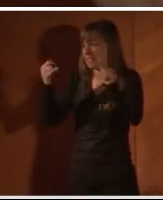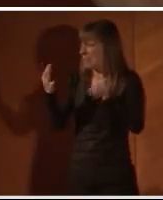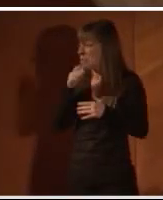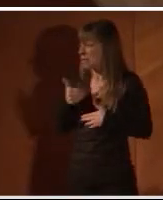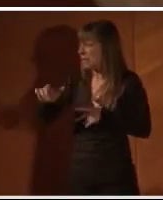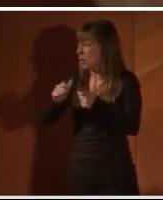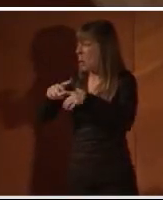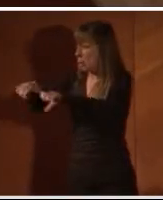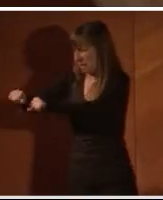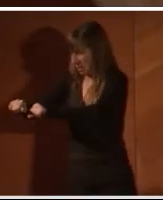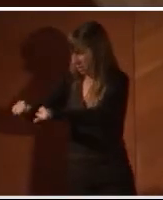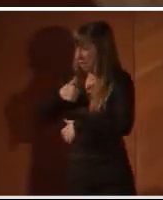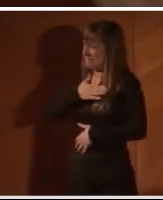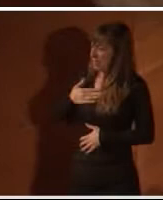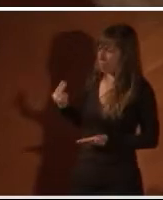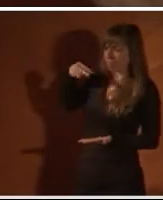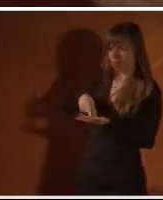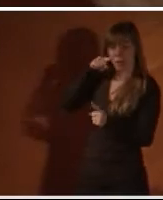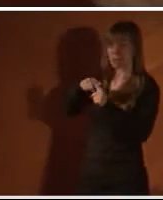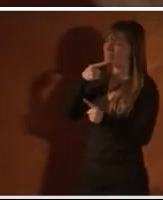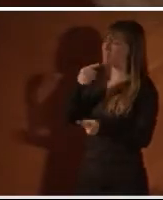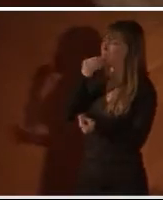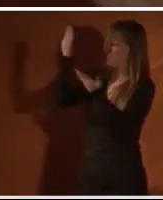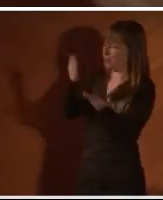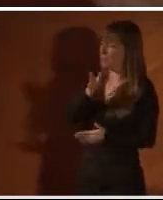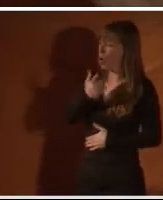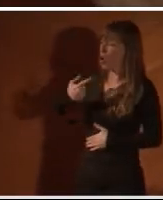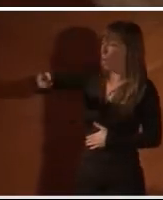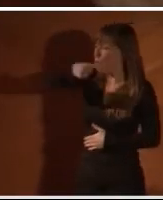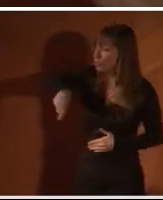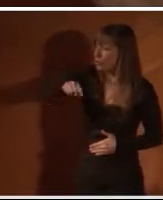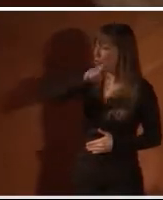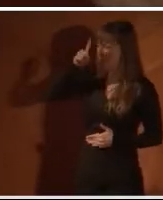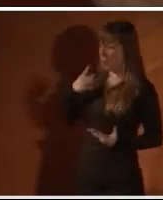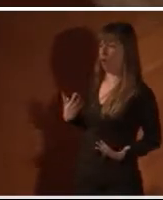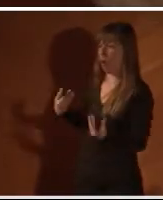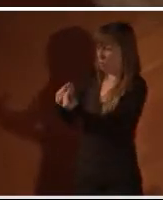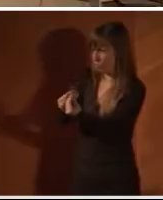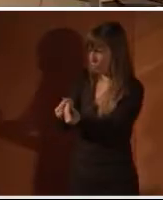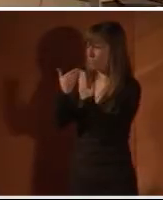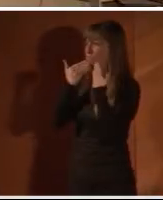eso. Bienvenidos y estamos juntos, vosotros y Madrid. Muchísimas gracias.